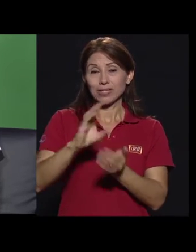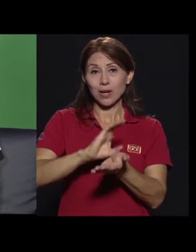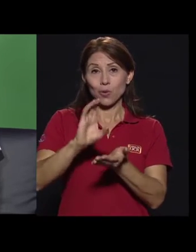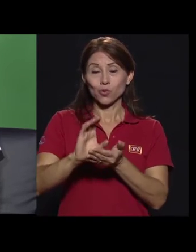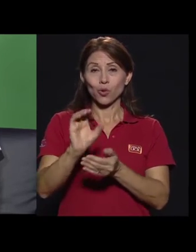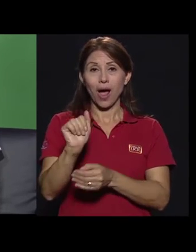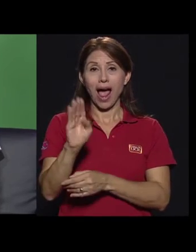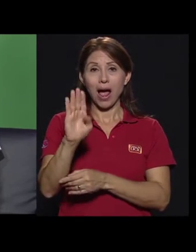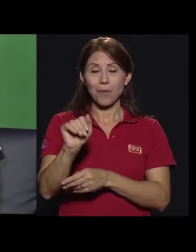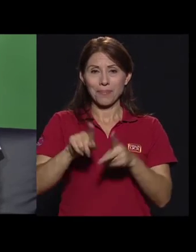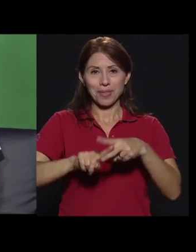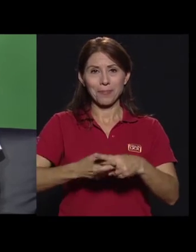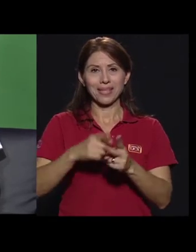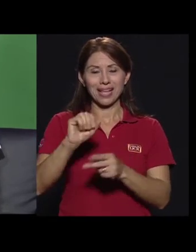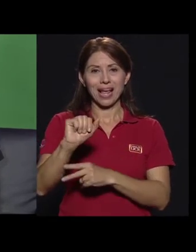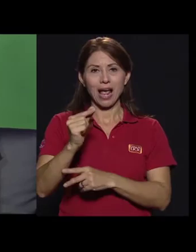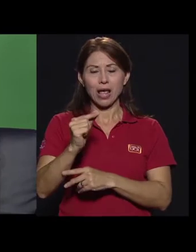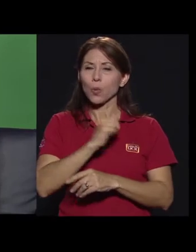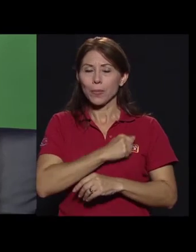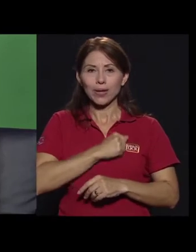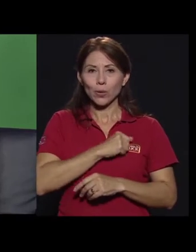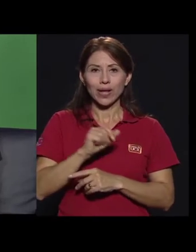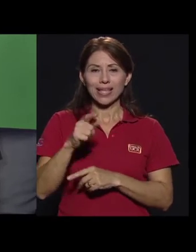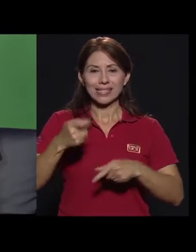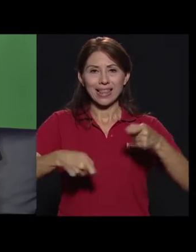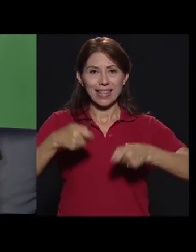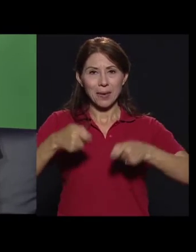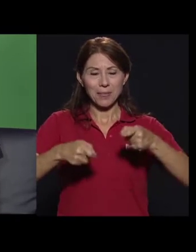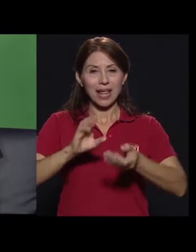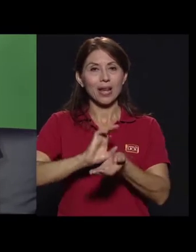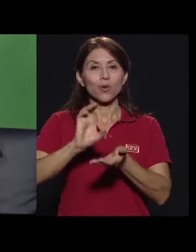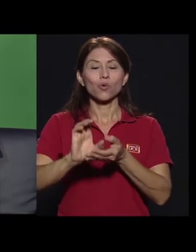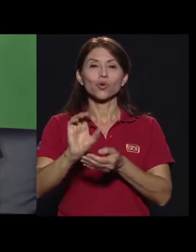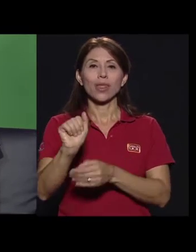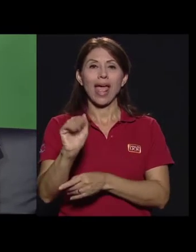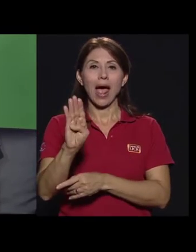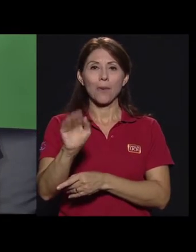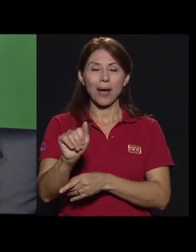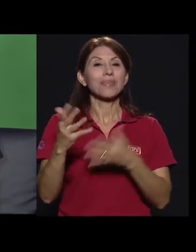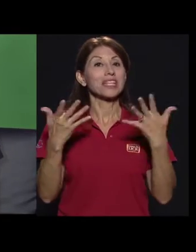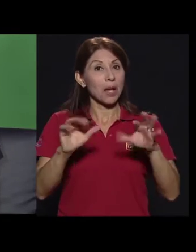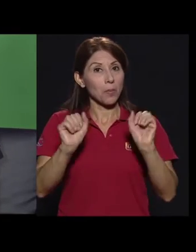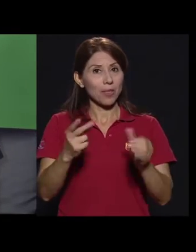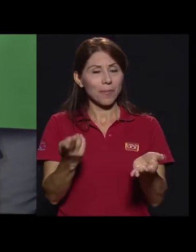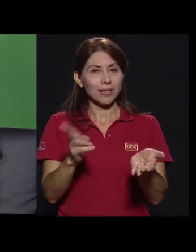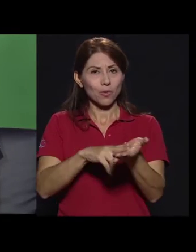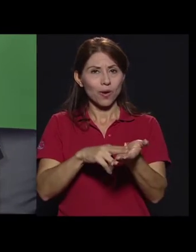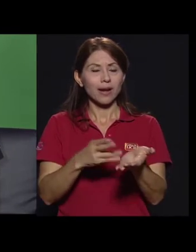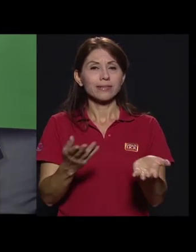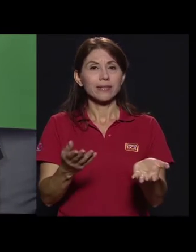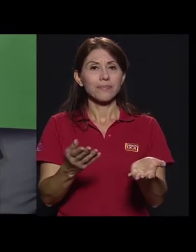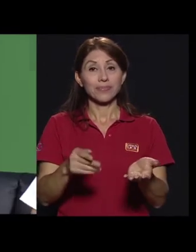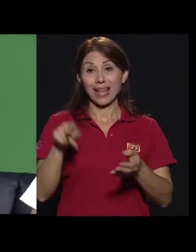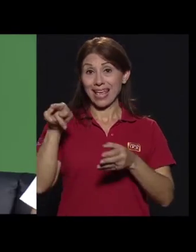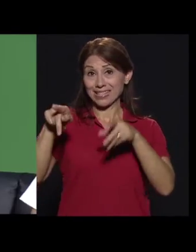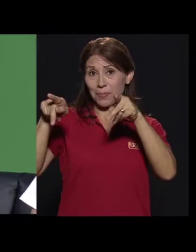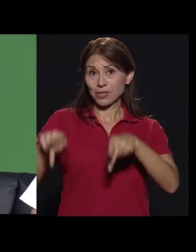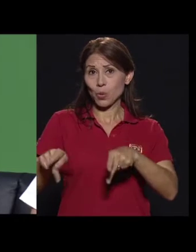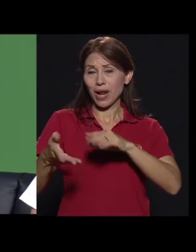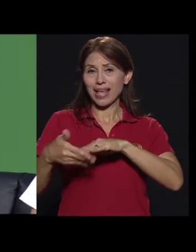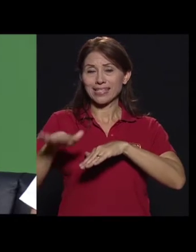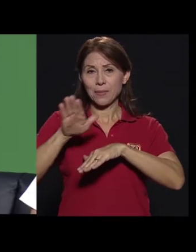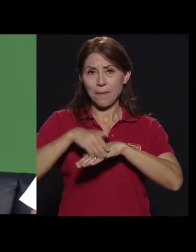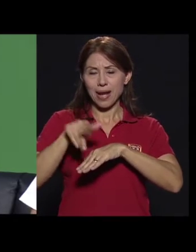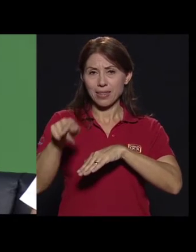empieza ya en agosto, si Dios quiere el curso, perdón, en septiembre el curso de ABA, y que ya pueden matricularse, esta experta también